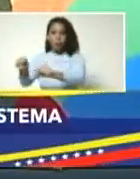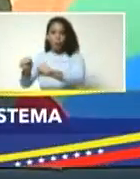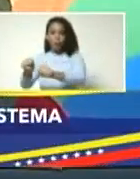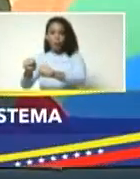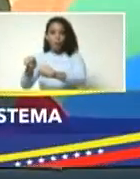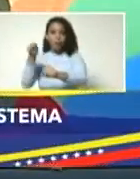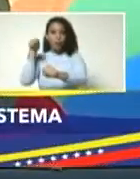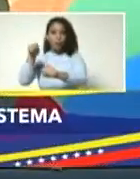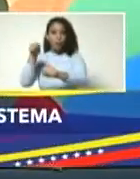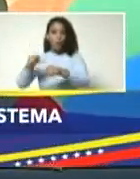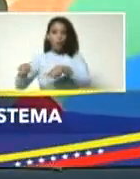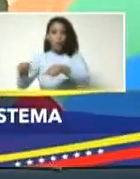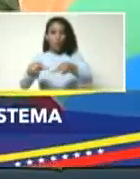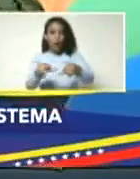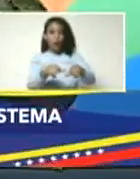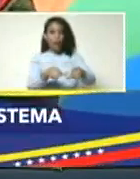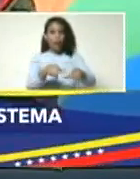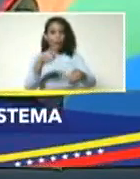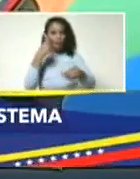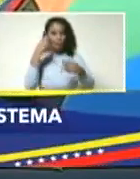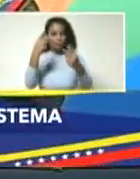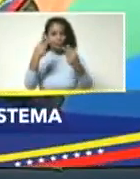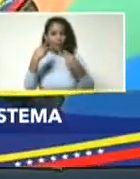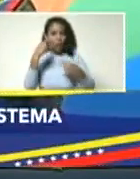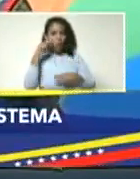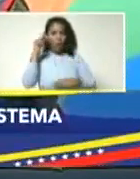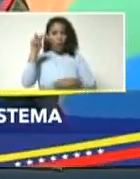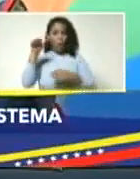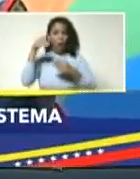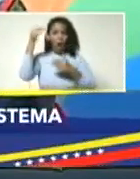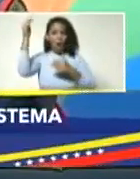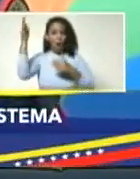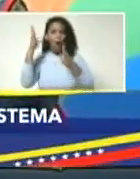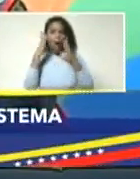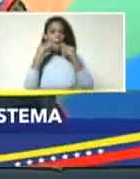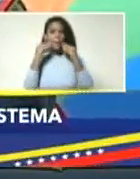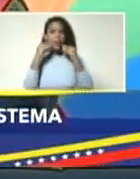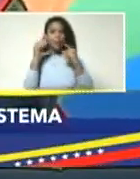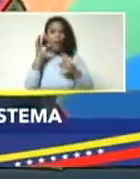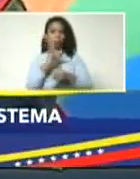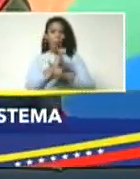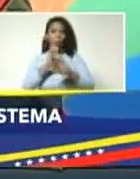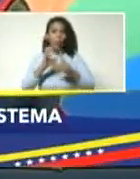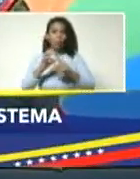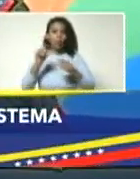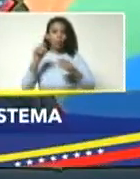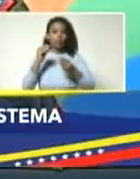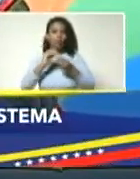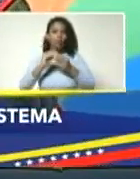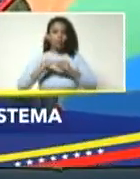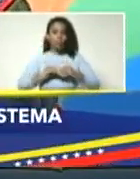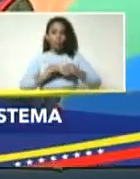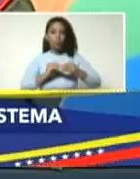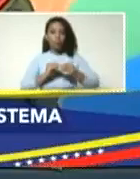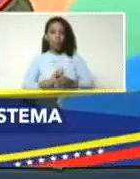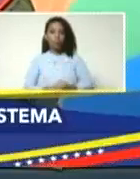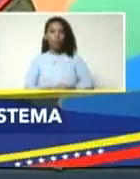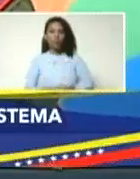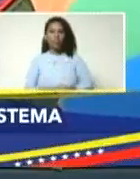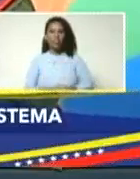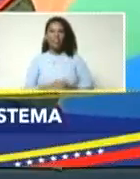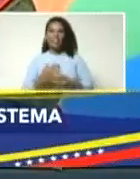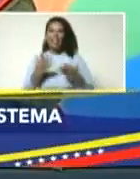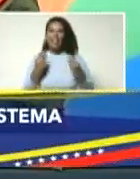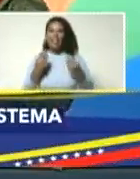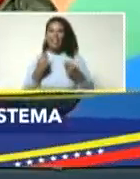se empodere de estos espacios. Fíjense lo que vimos allá afuera, la experiencia de los cultivos, del conuco. ¿Qué tantas